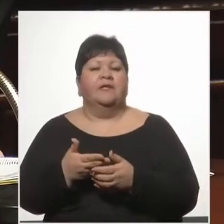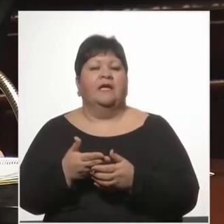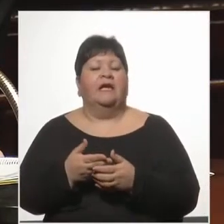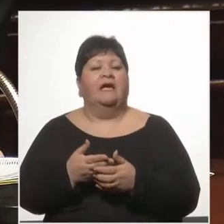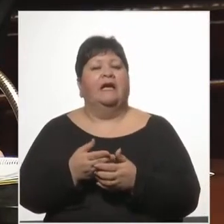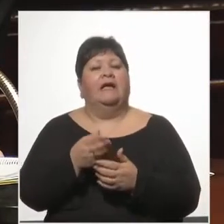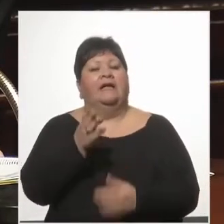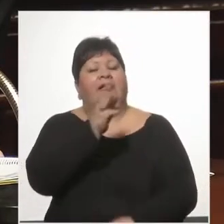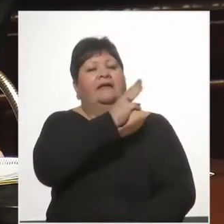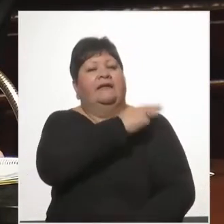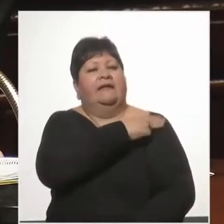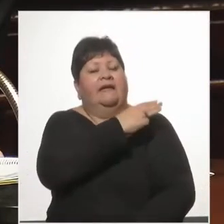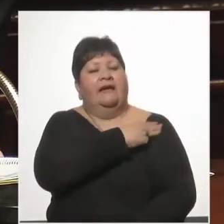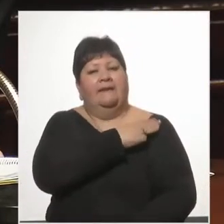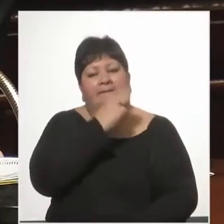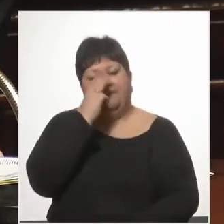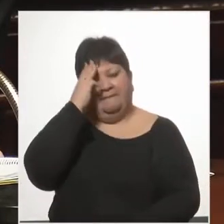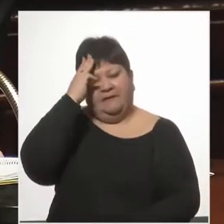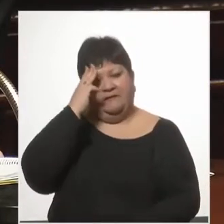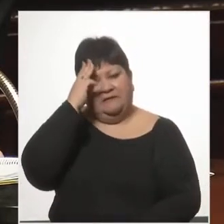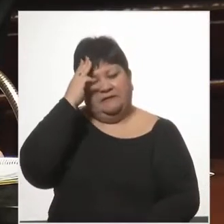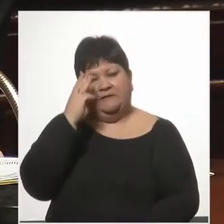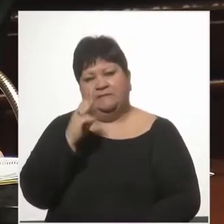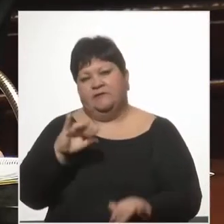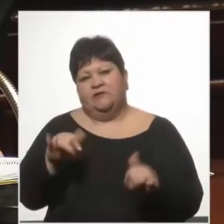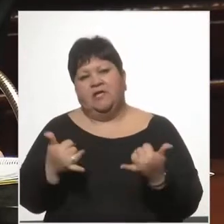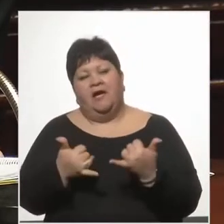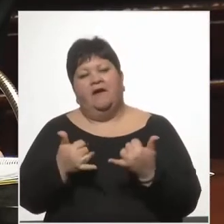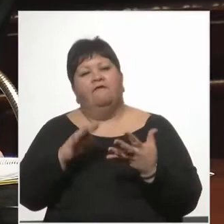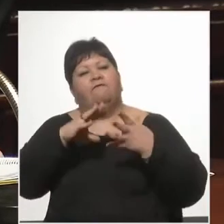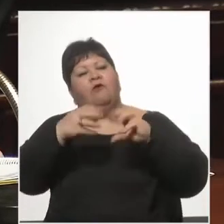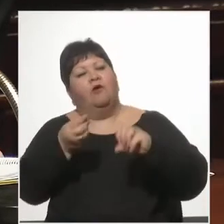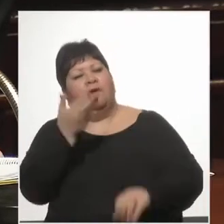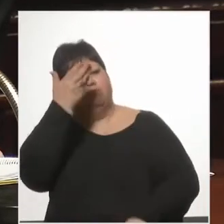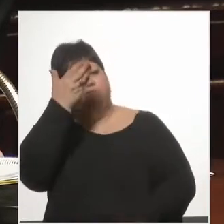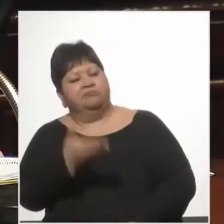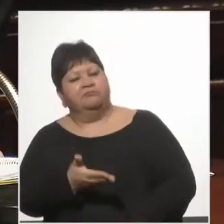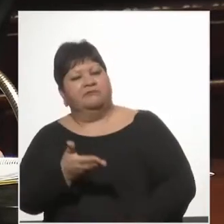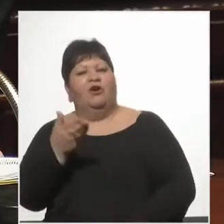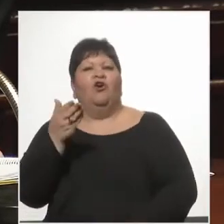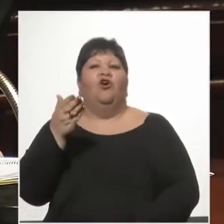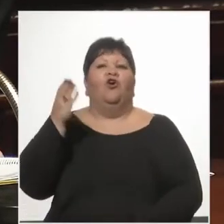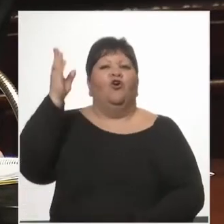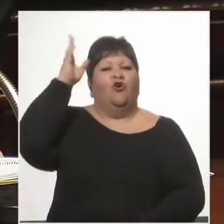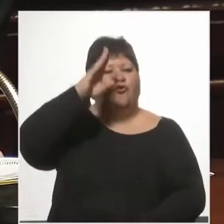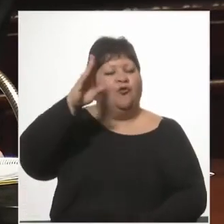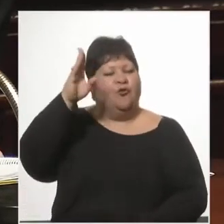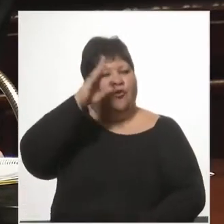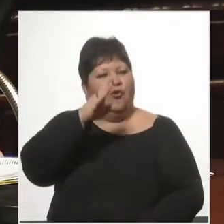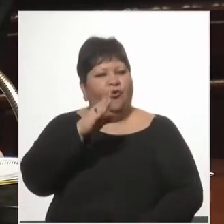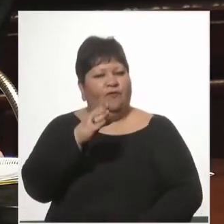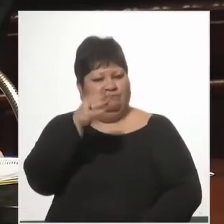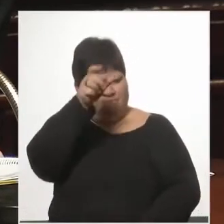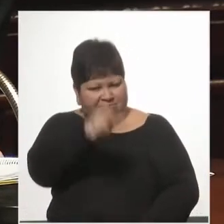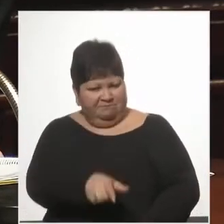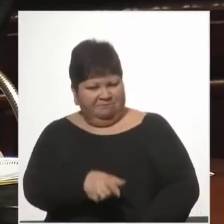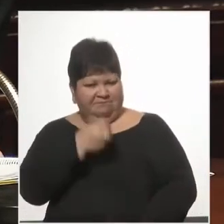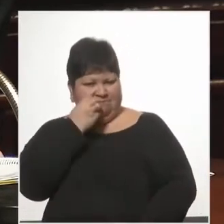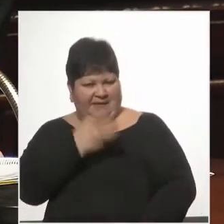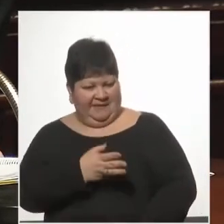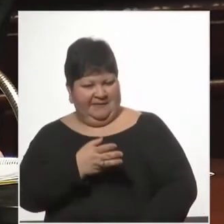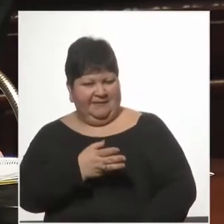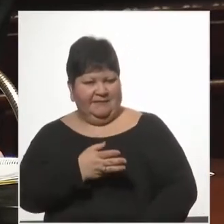las claras ya había trascendido el Ejército. Su carisma, su sentido del honor, su hombría de bien, su